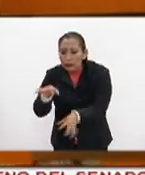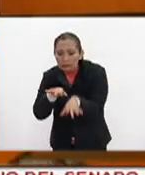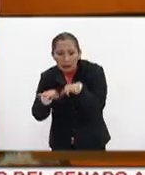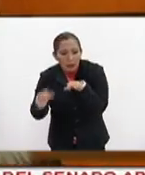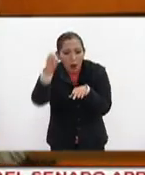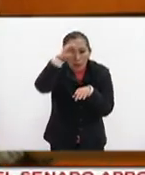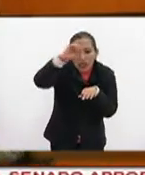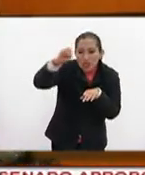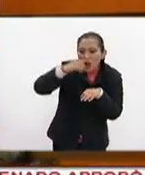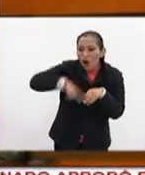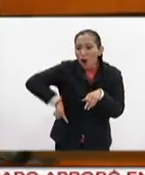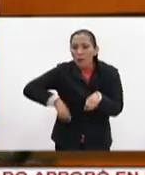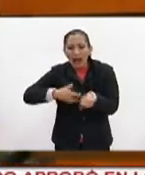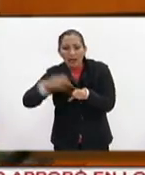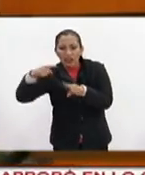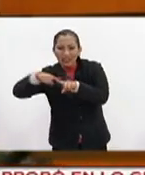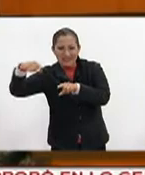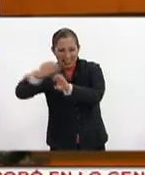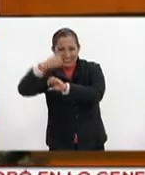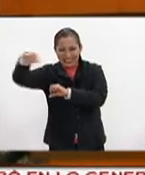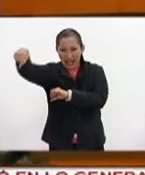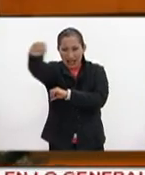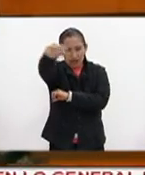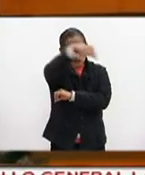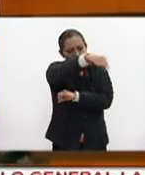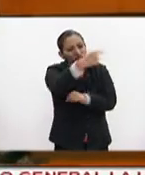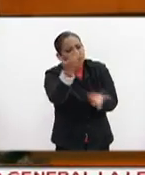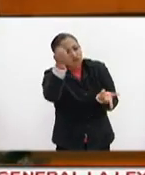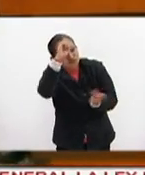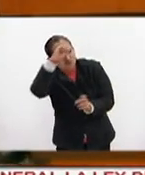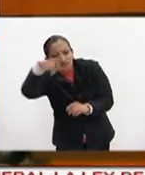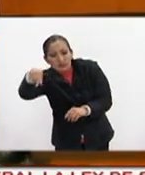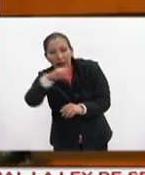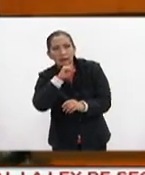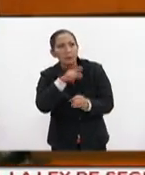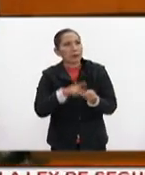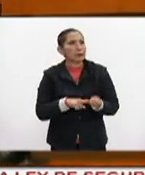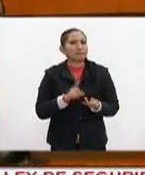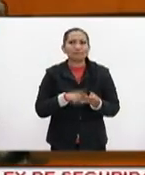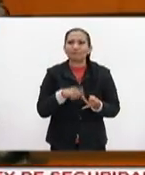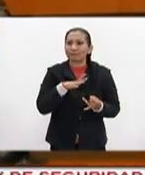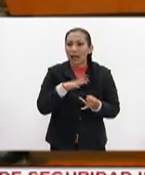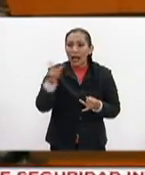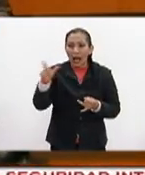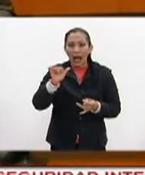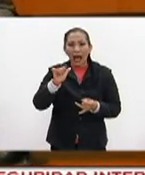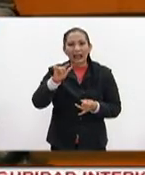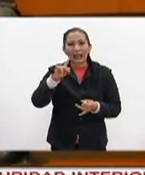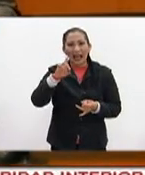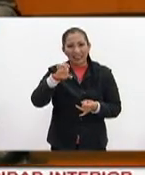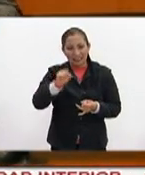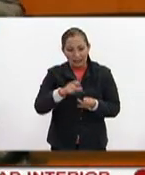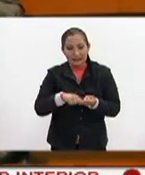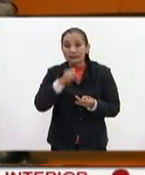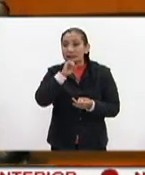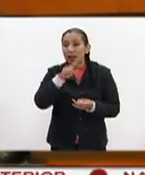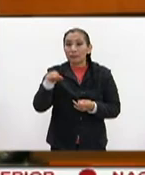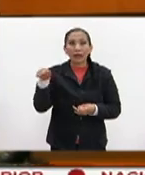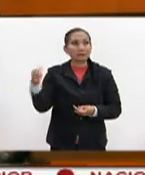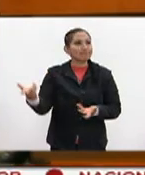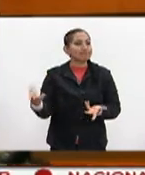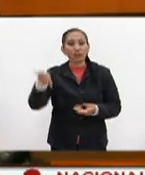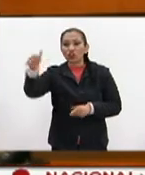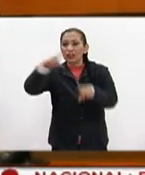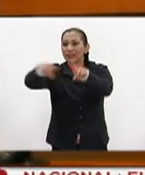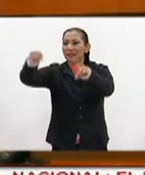los comentarios de los gobernadores de diferentes estados, también a alcaldes, así como